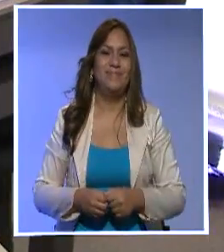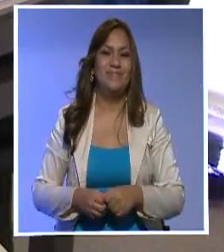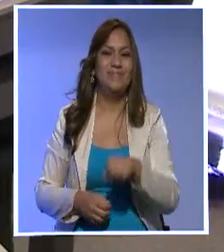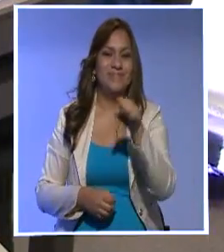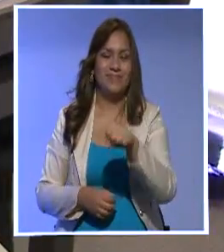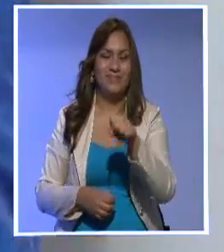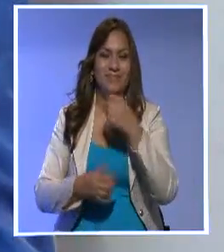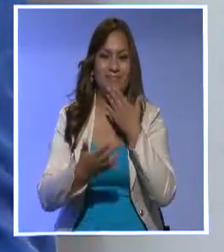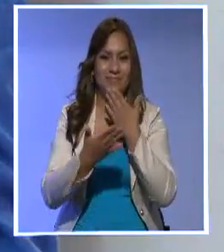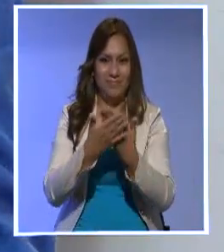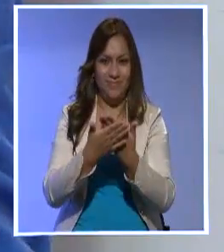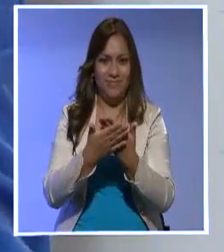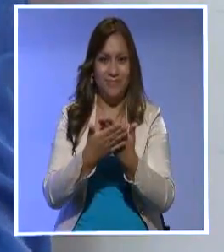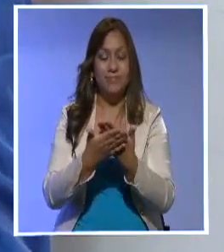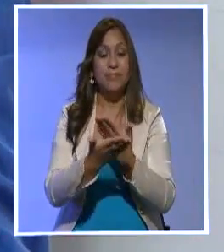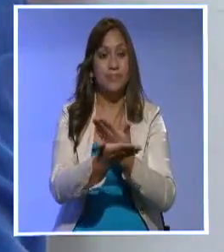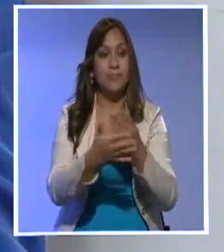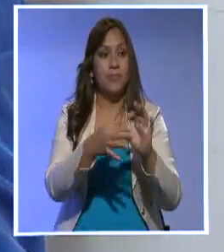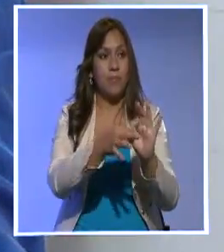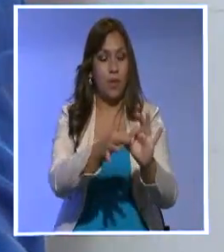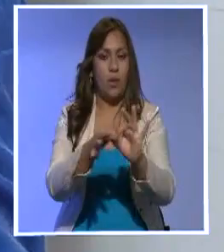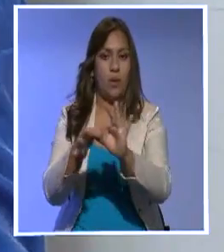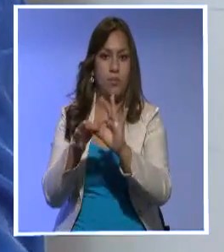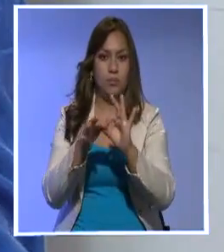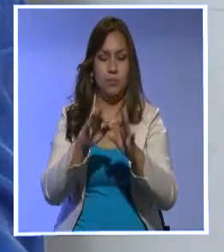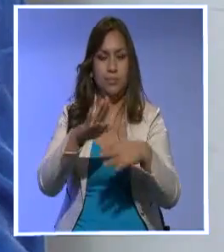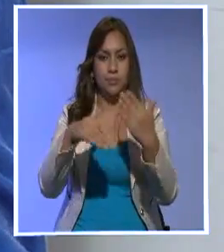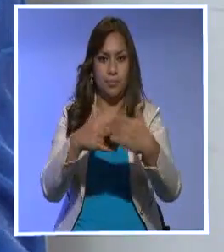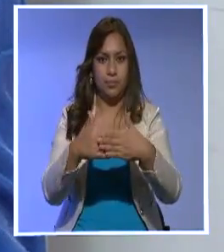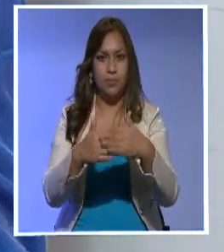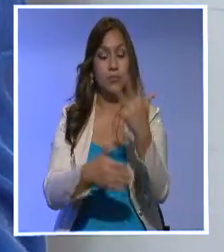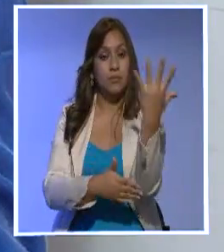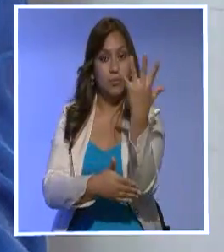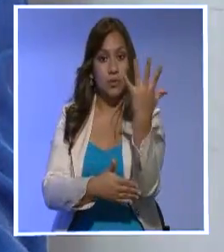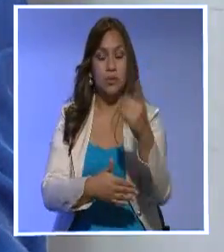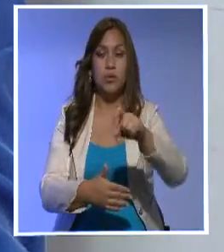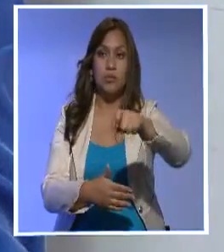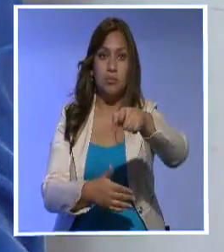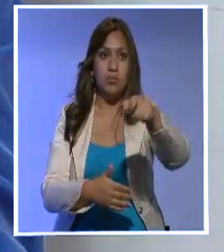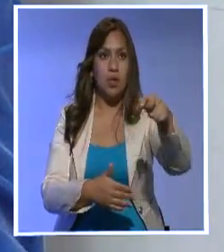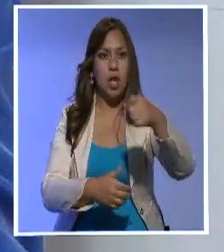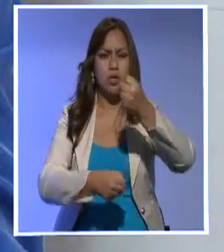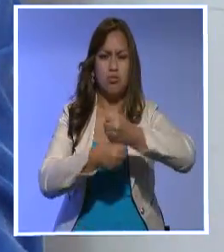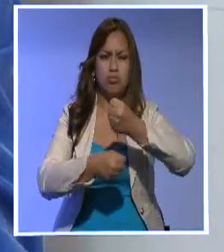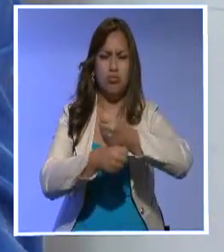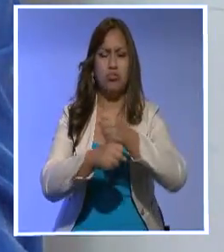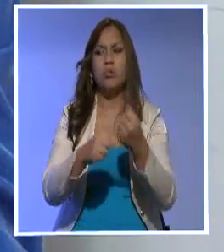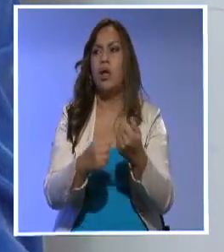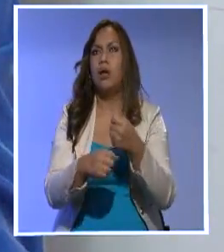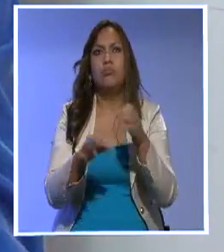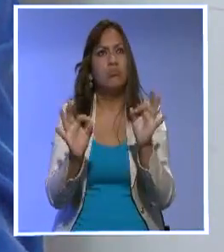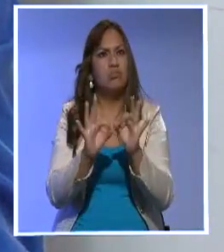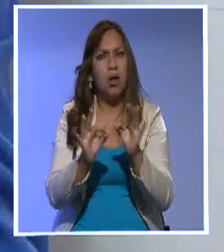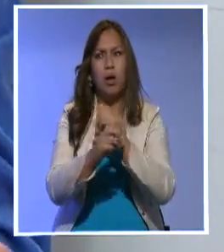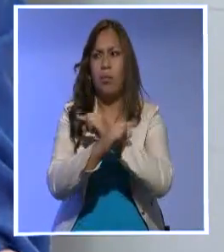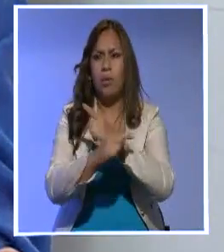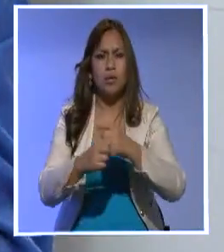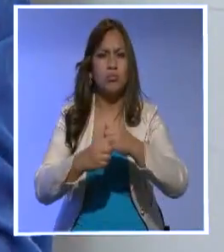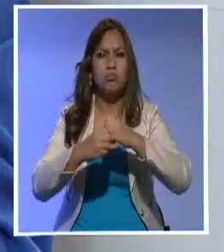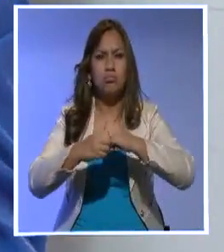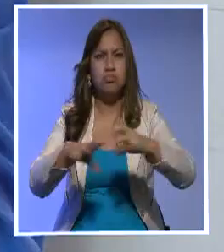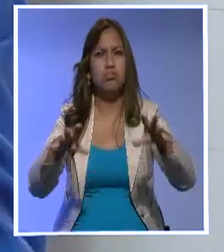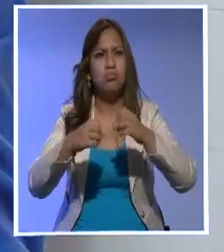gracias a nuestros compañeros y compañeras de la radio y televisión legislativa quienes trabajan en las redes para poder llevar adelante esta información